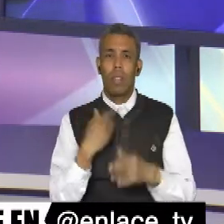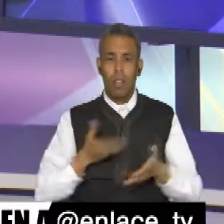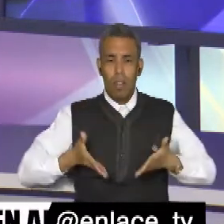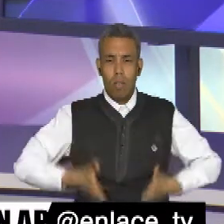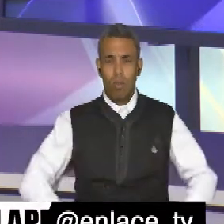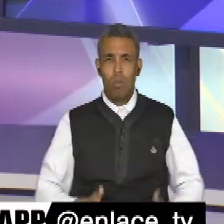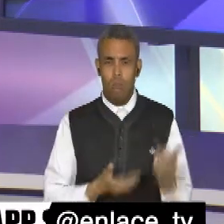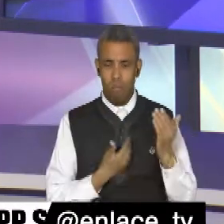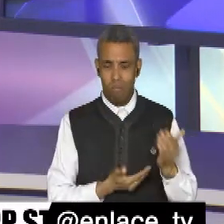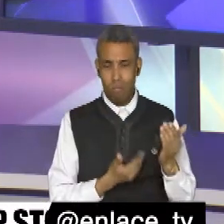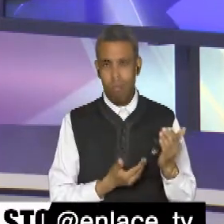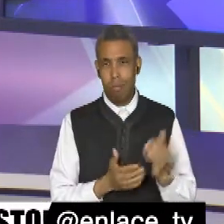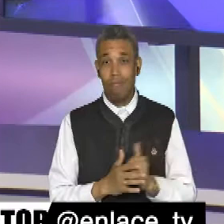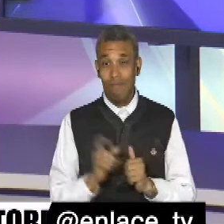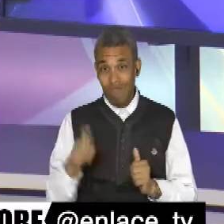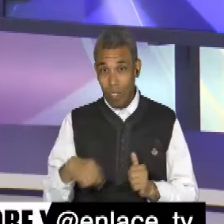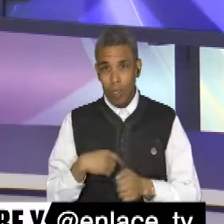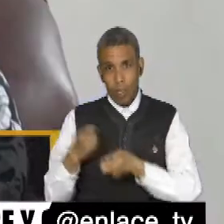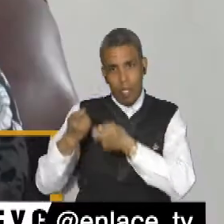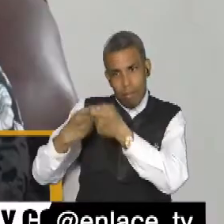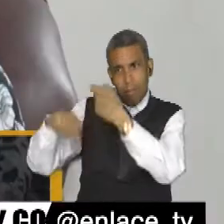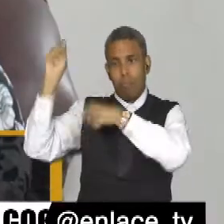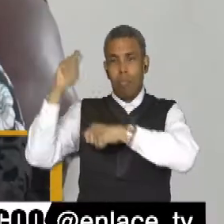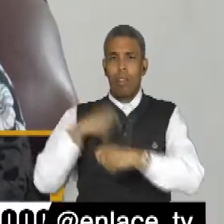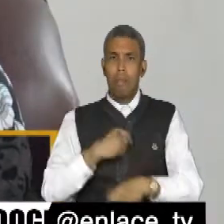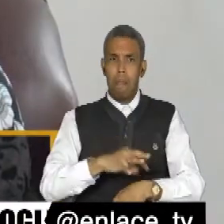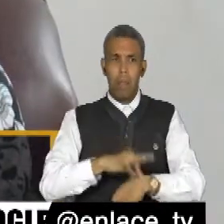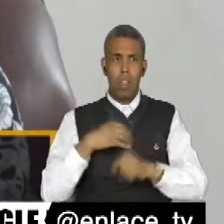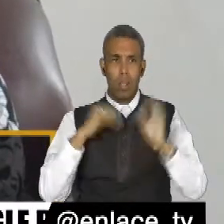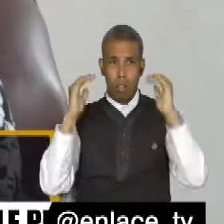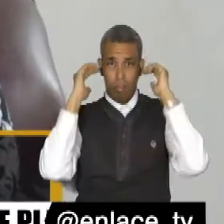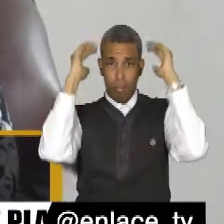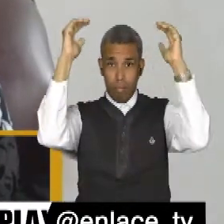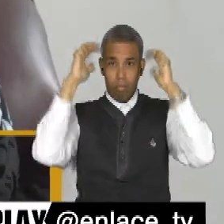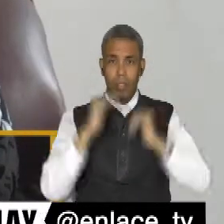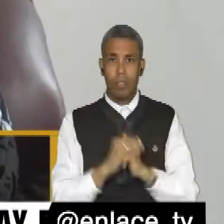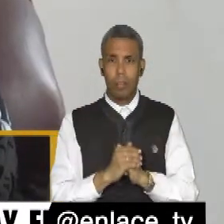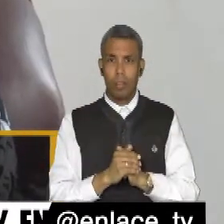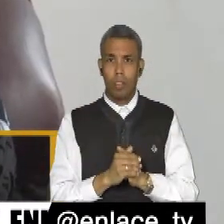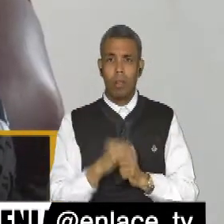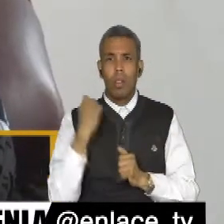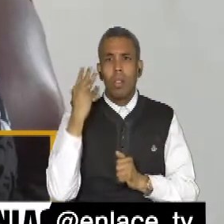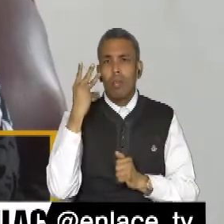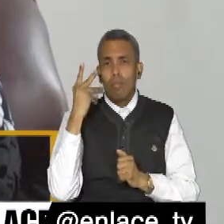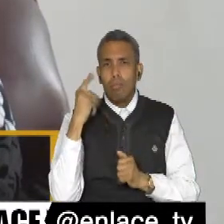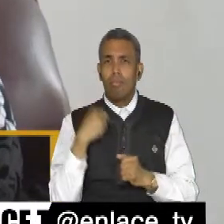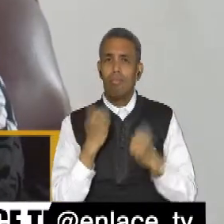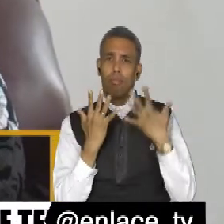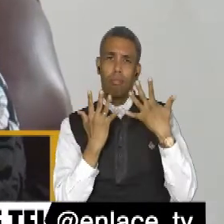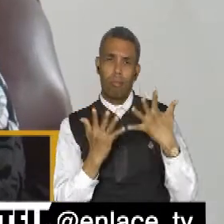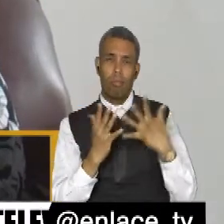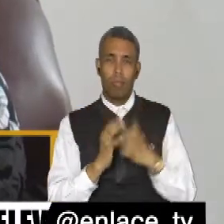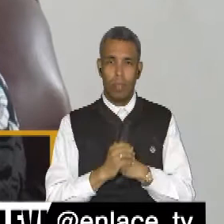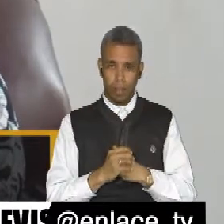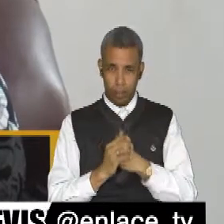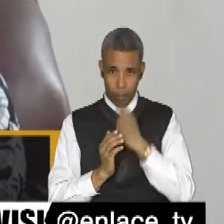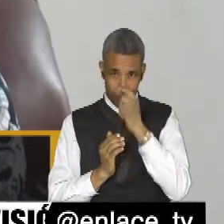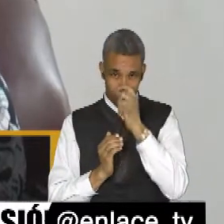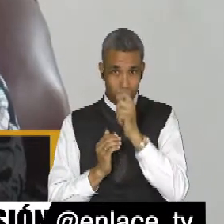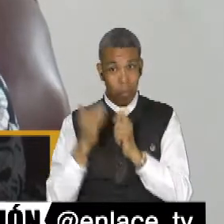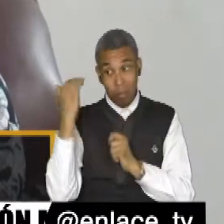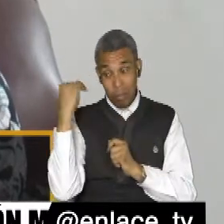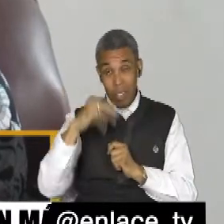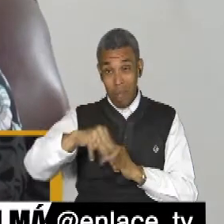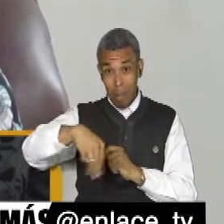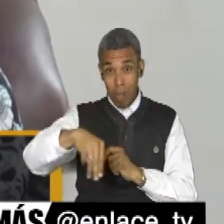Clínica Magdalena. Él hoy cumple 10 días de estar en la UCI. Lo ingresamos el miércoles 7